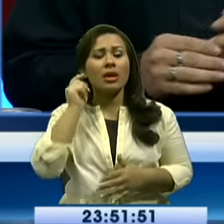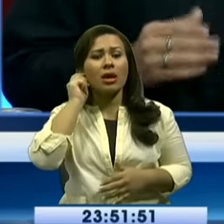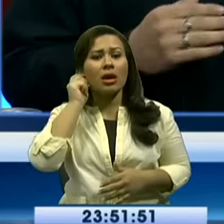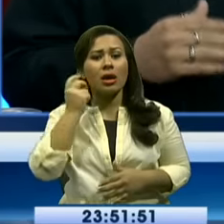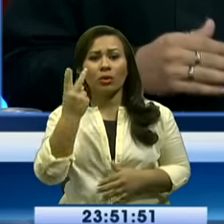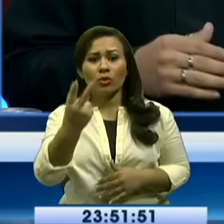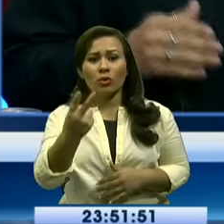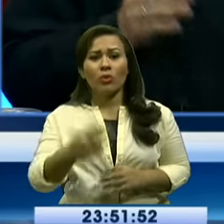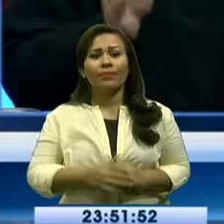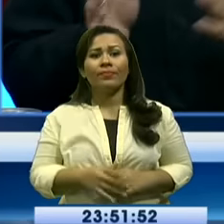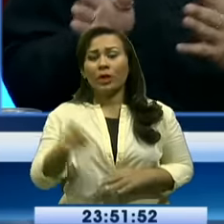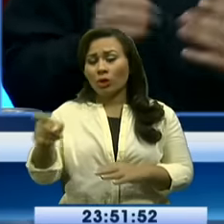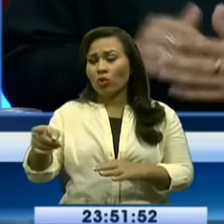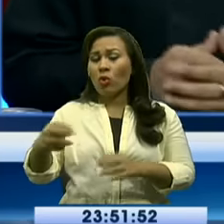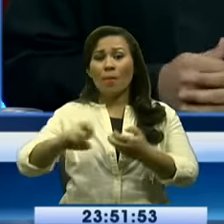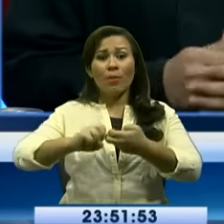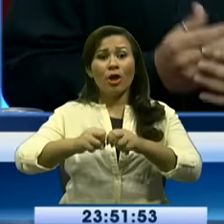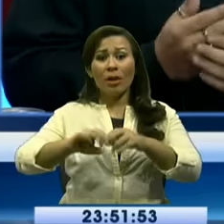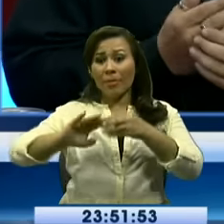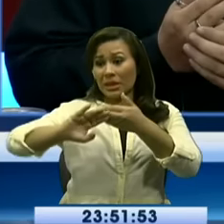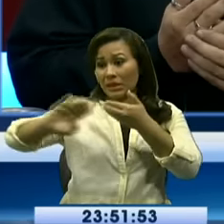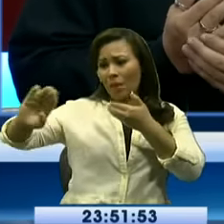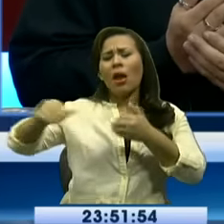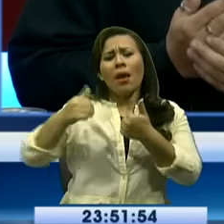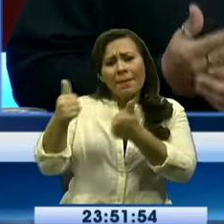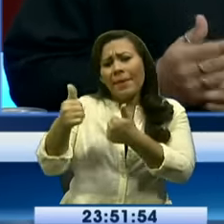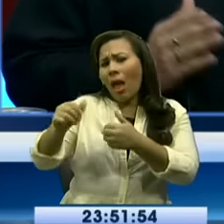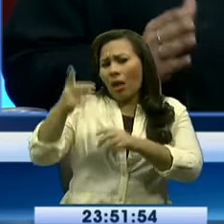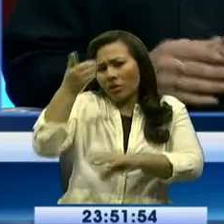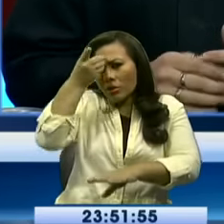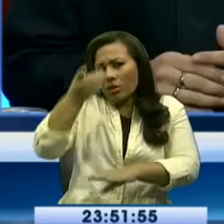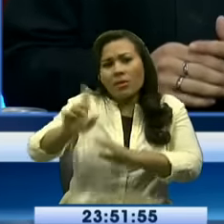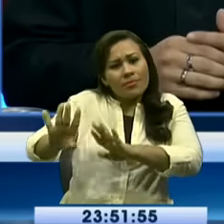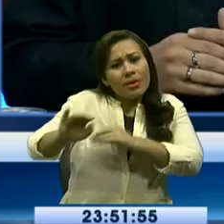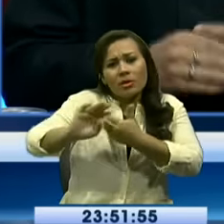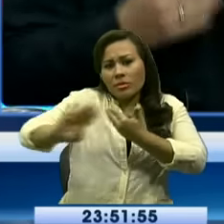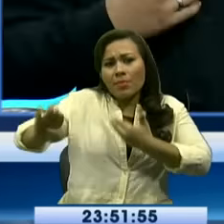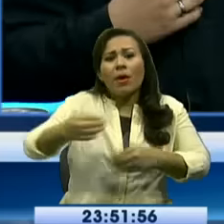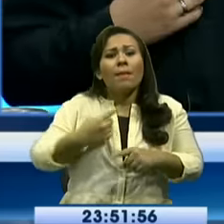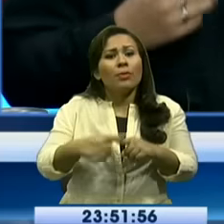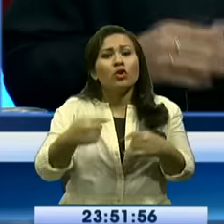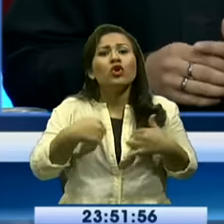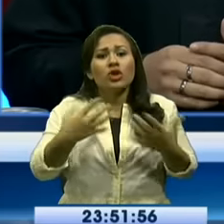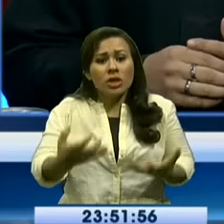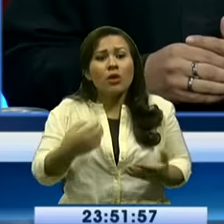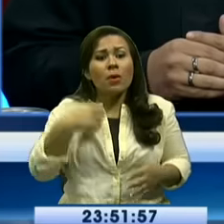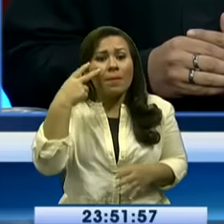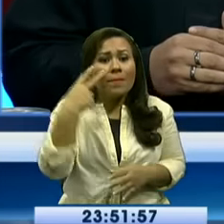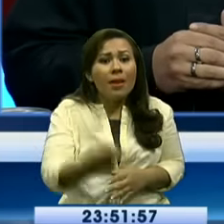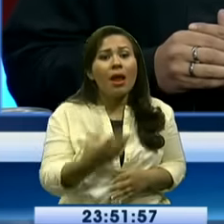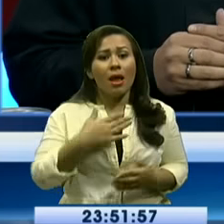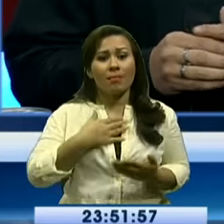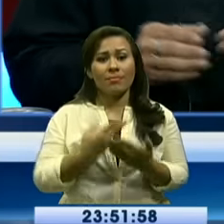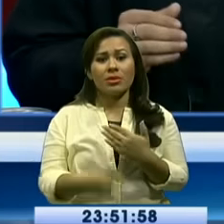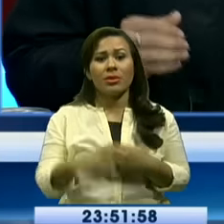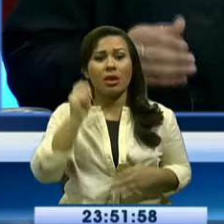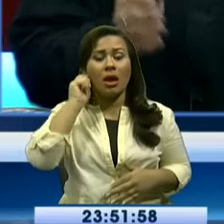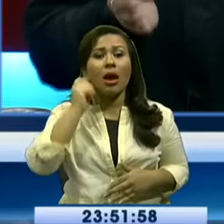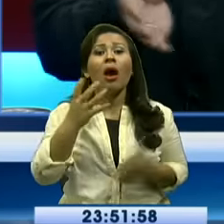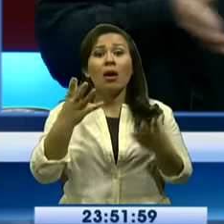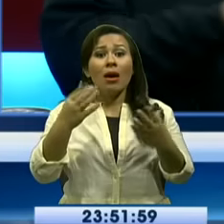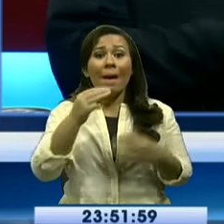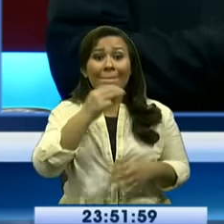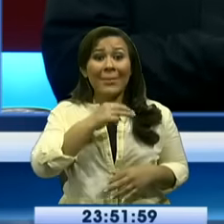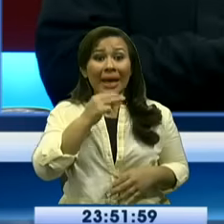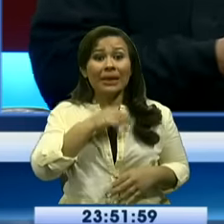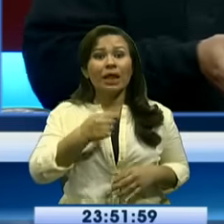Lamentablemente ella tomó esa decisión y ahorita con lo que está pasando, esta catástrofe, que es algo lamentable, yo en Manta lo viví porque... Hay personas fallecidas